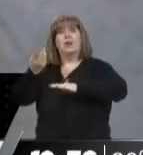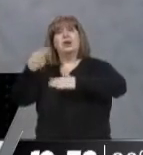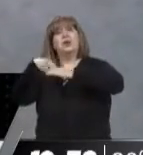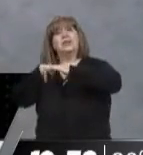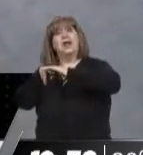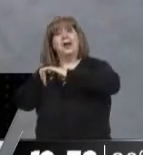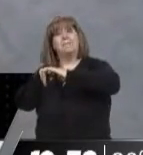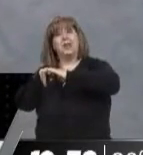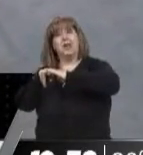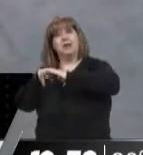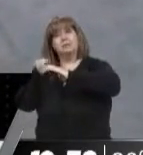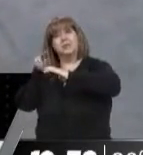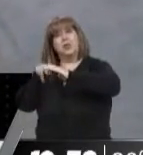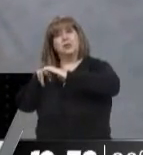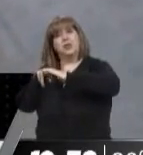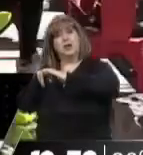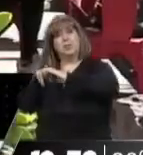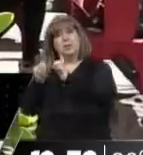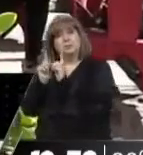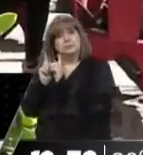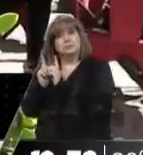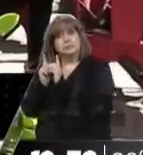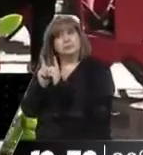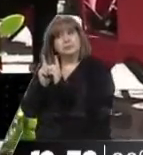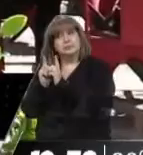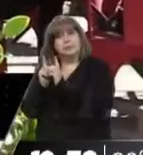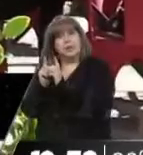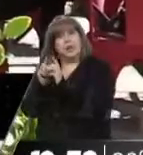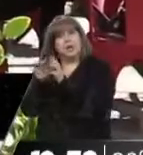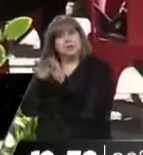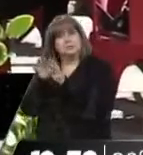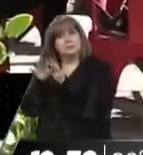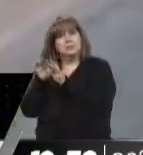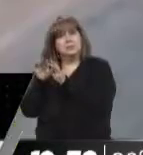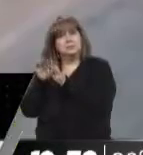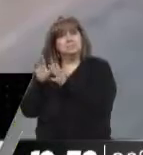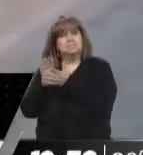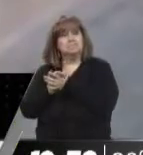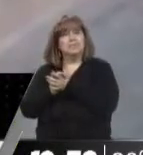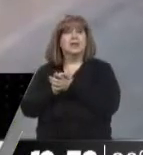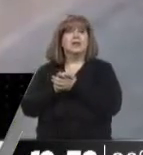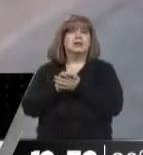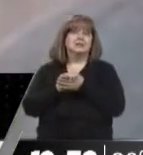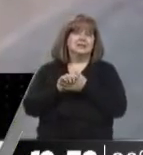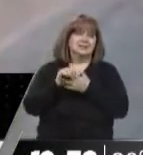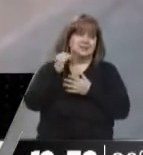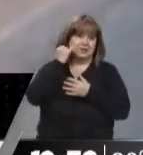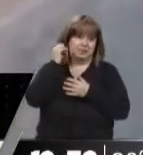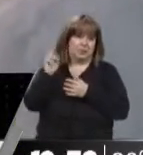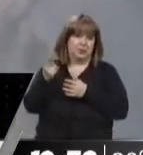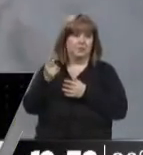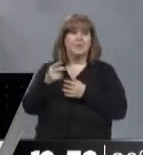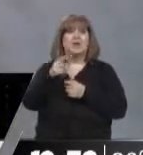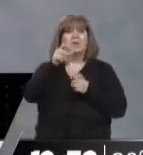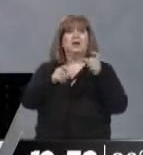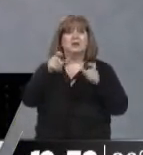intensiva, que provocó este desenlace. Mucho cariño de la gente, por parte de la gente,